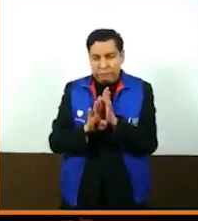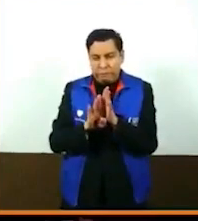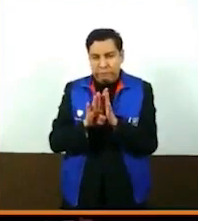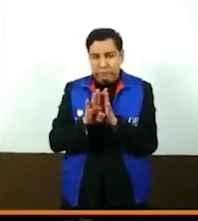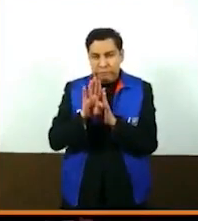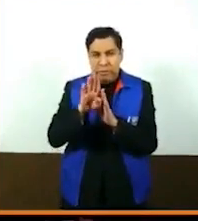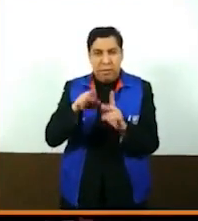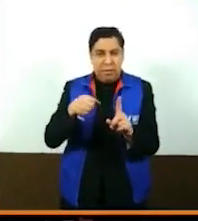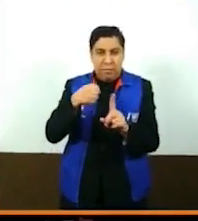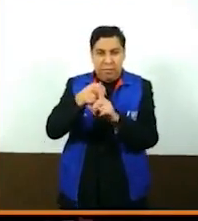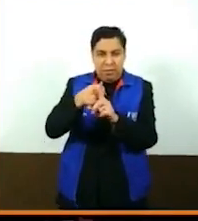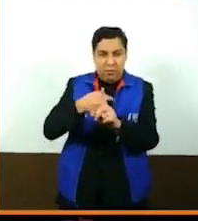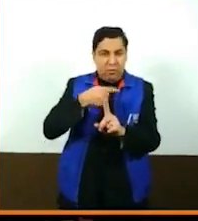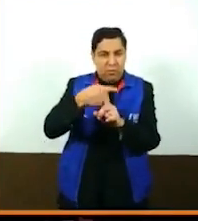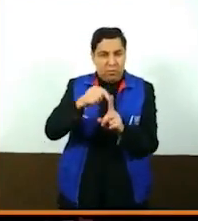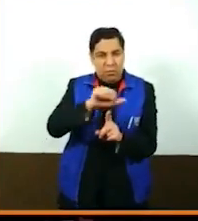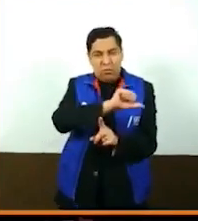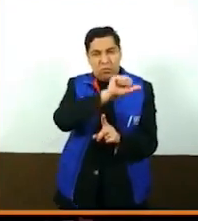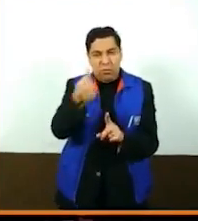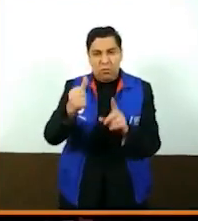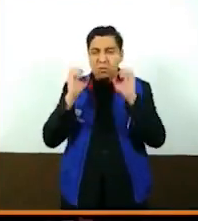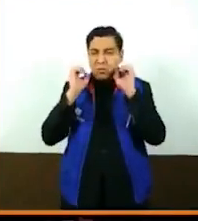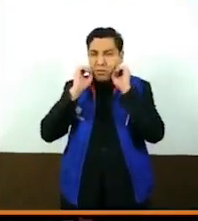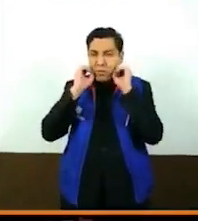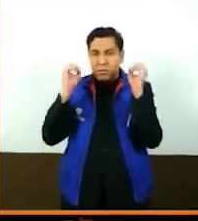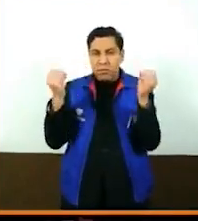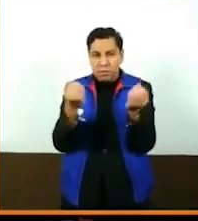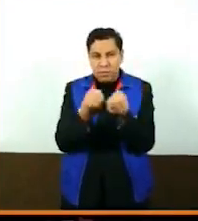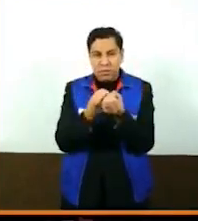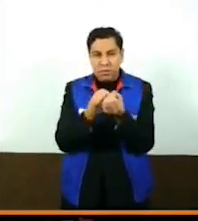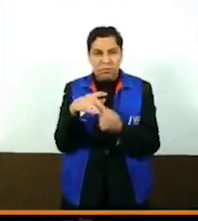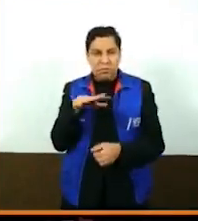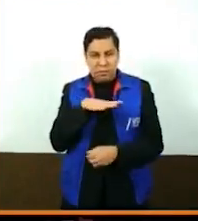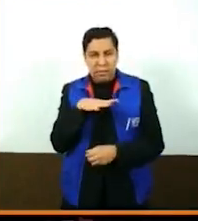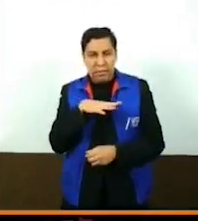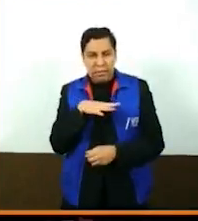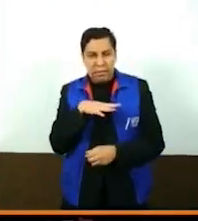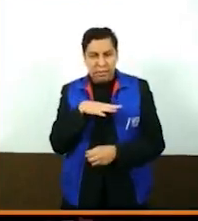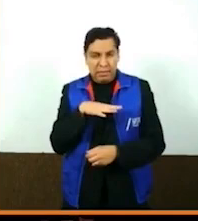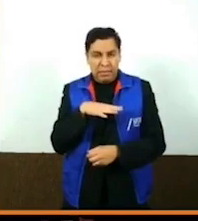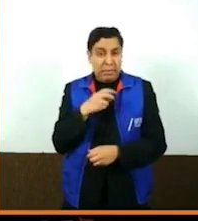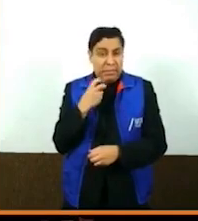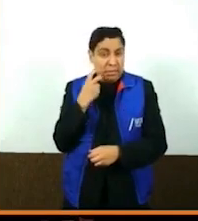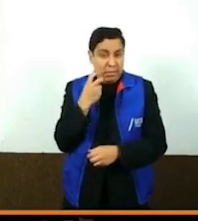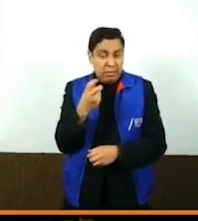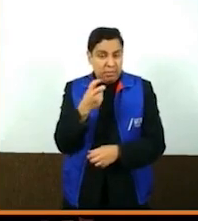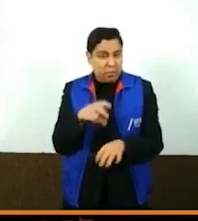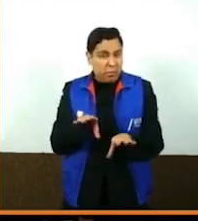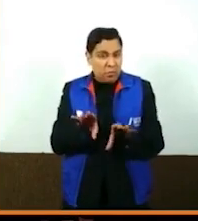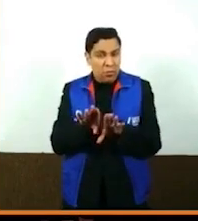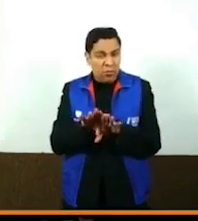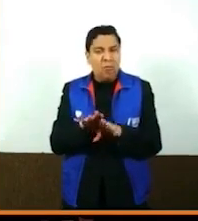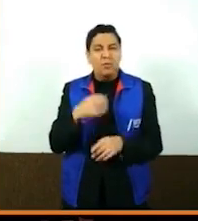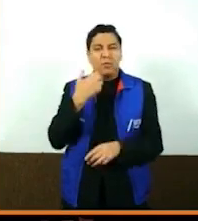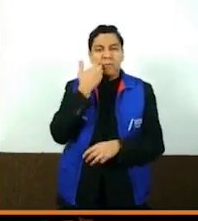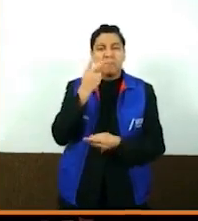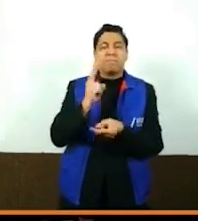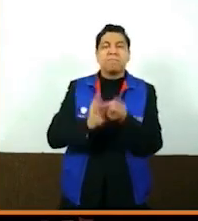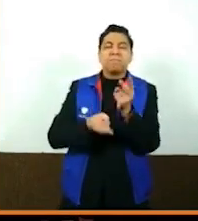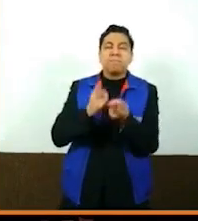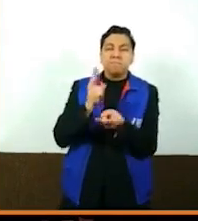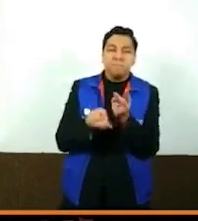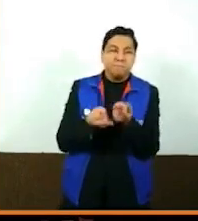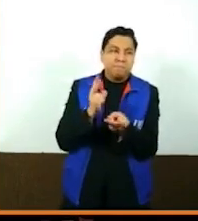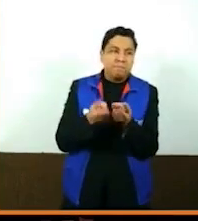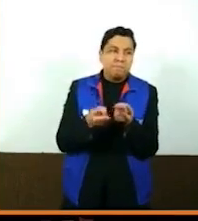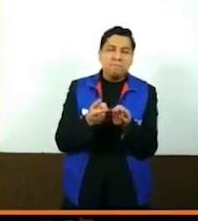el impacto positivo de otros organismos que existen. En ese sentido, les quiero platicar